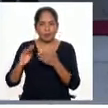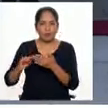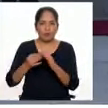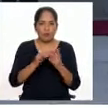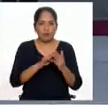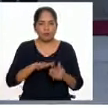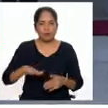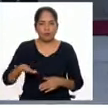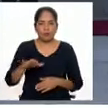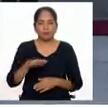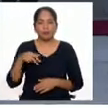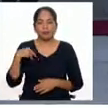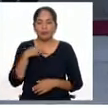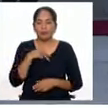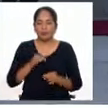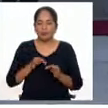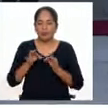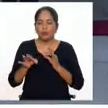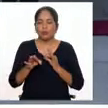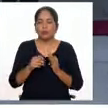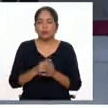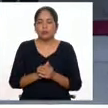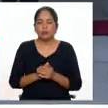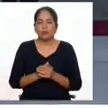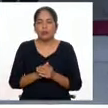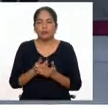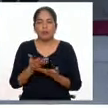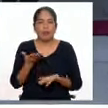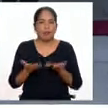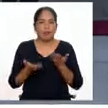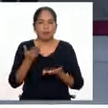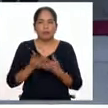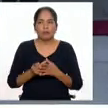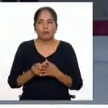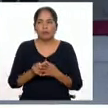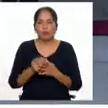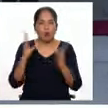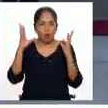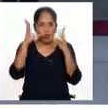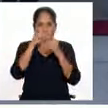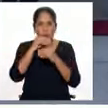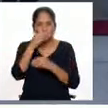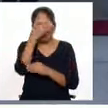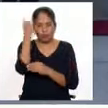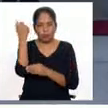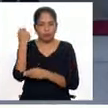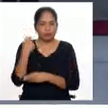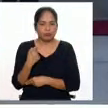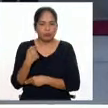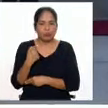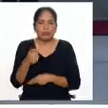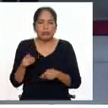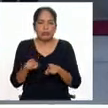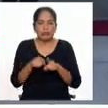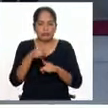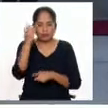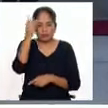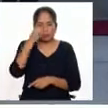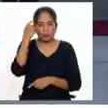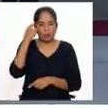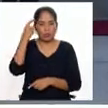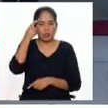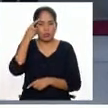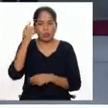provincia que está secuestrada en el tiempo por nuestra carretera, señora ministra. Y hay una decisión política para que se pueda hacer